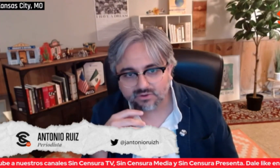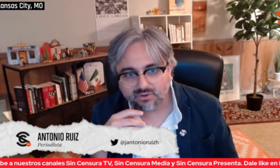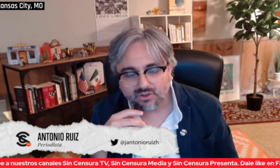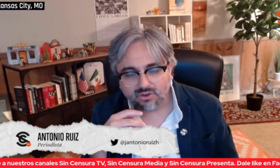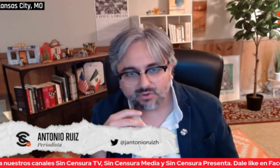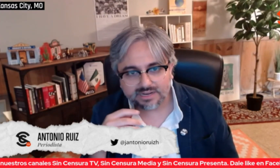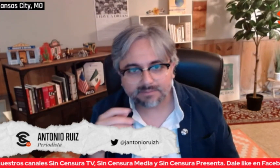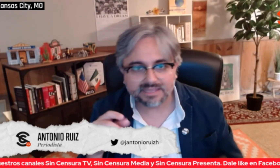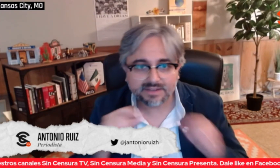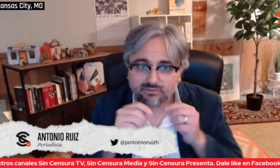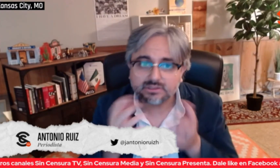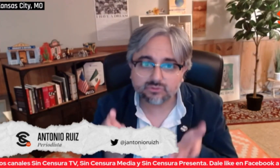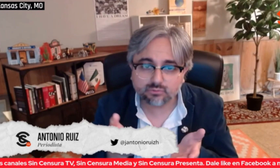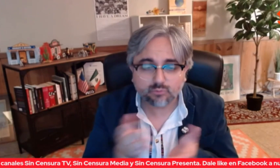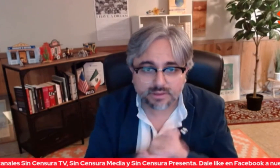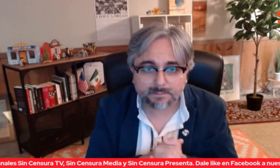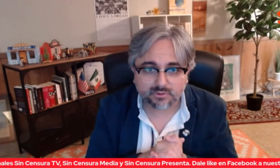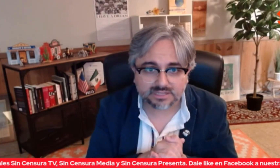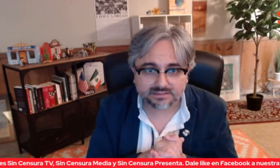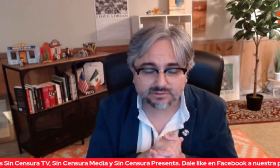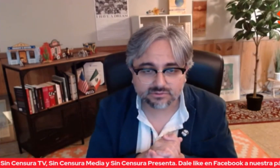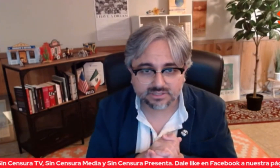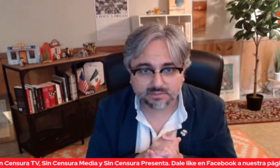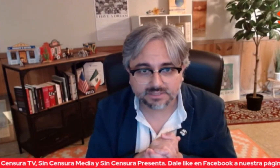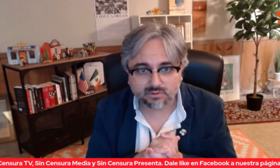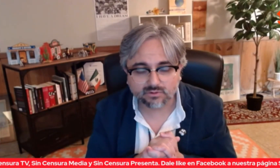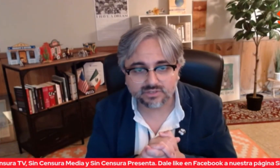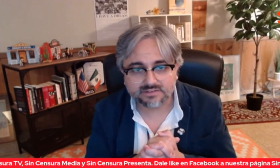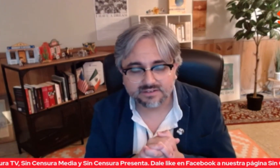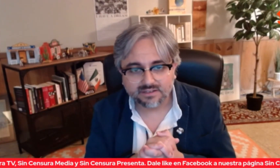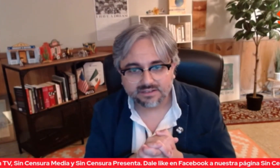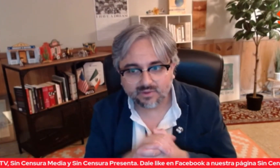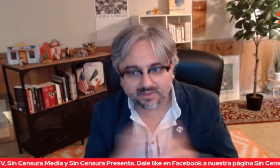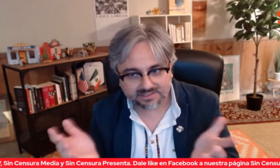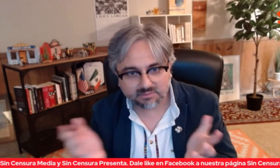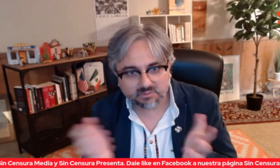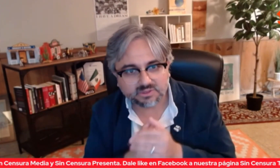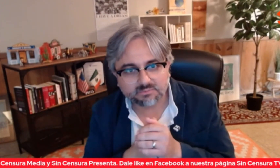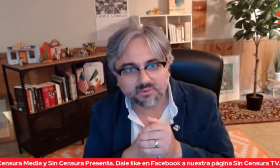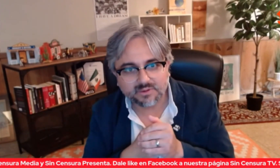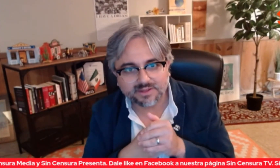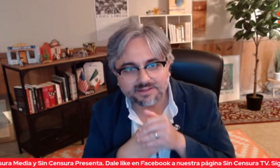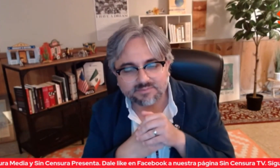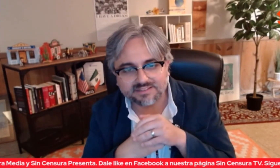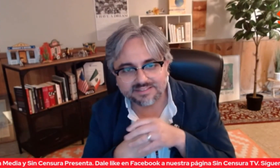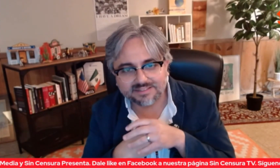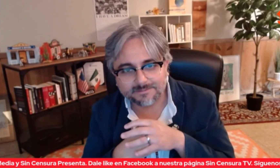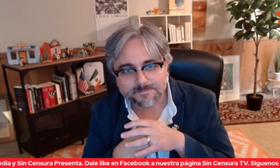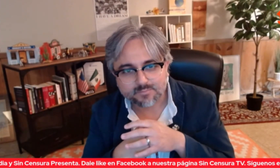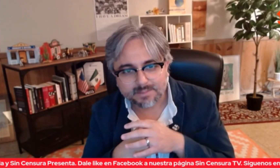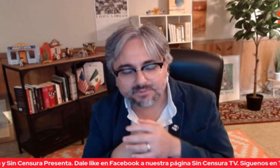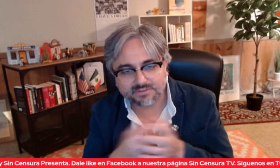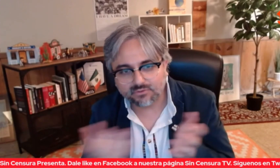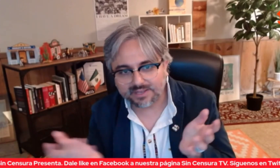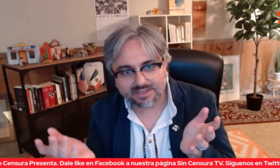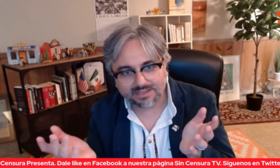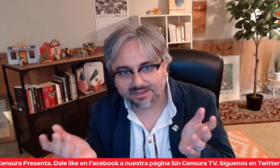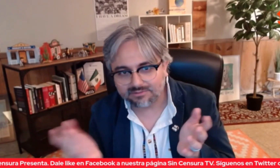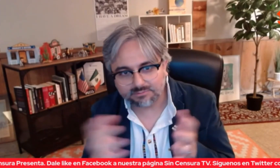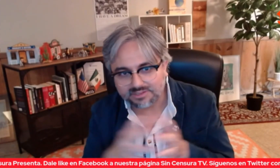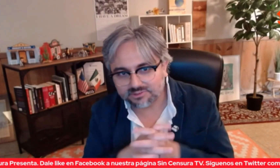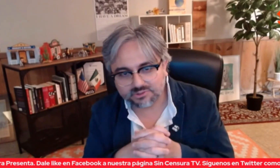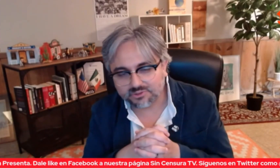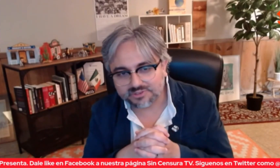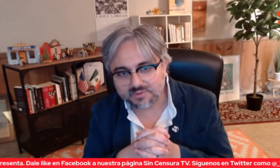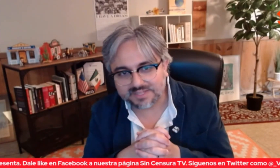que planteó hoy en la mañanera. Son datos muy importantes que usted debe de conocer y ahora que tenemos tiempo, ahora que el presidente se fue